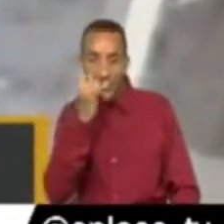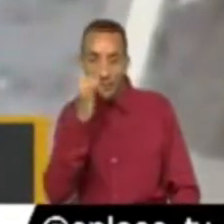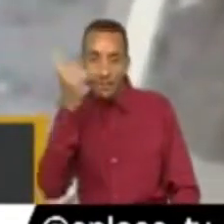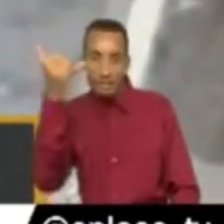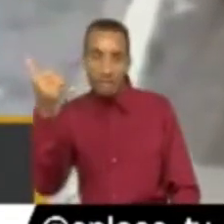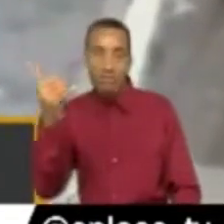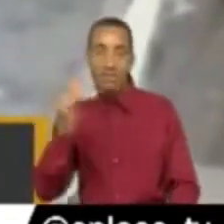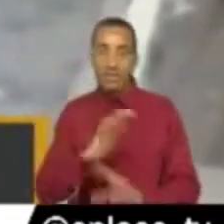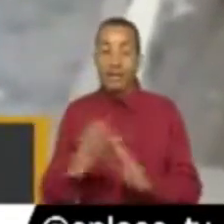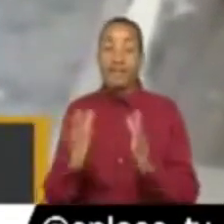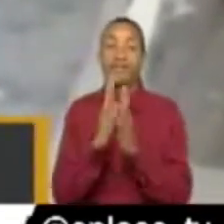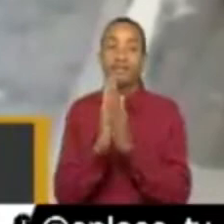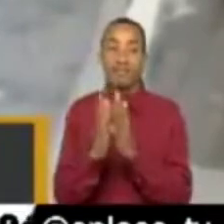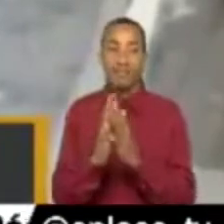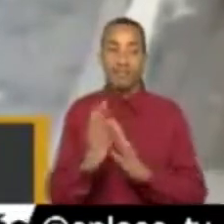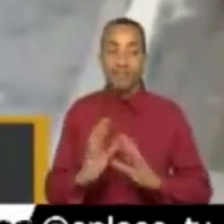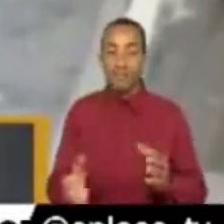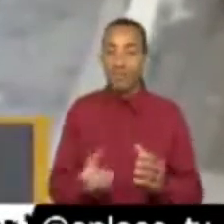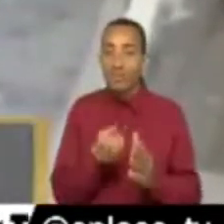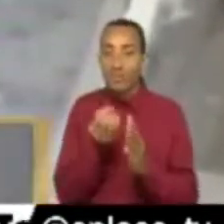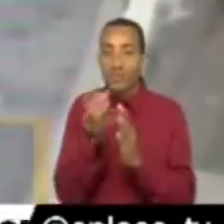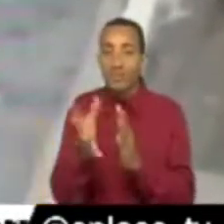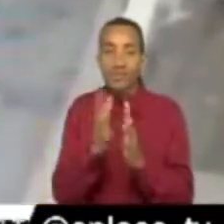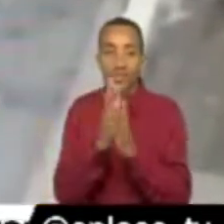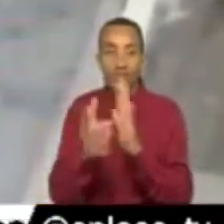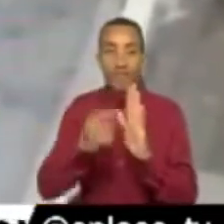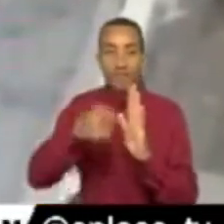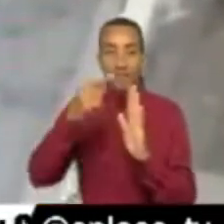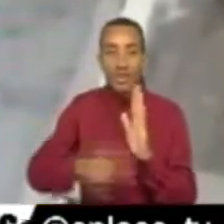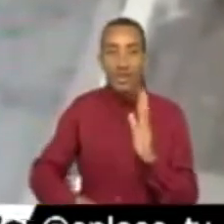registros de video se encuentra ya en poder de las autoridades competentes.